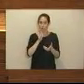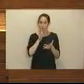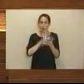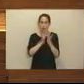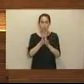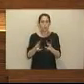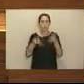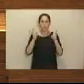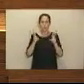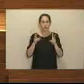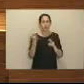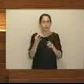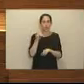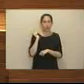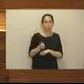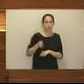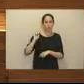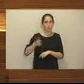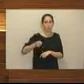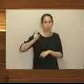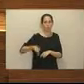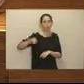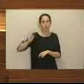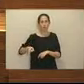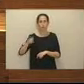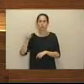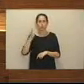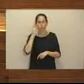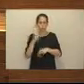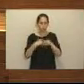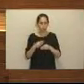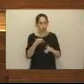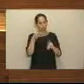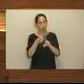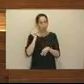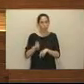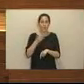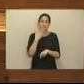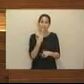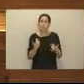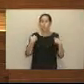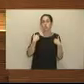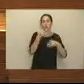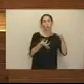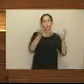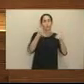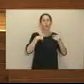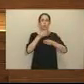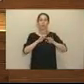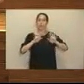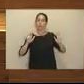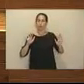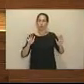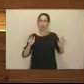parapetada detrás de los jueces. Y usted se parapeta permanente detrás de los jueces. Si no hay una responsabilidad judicial, yo no tengo nada que hacer.